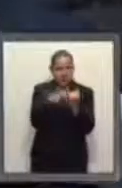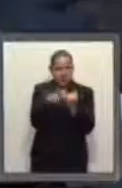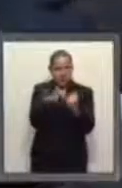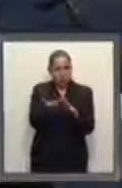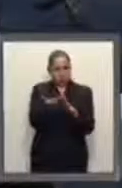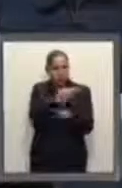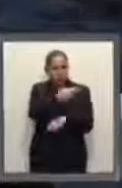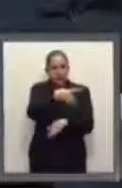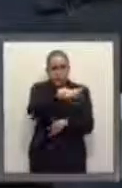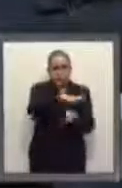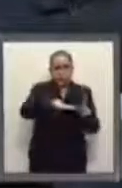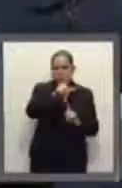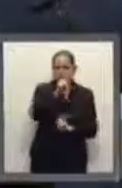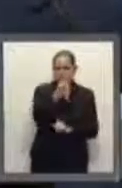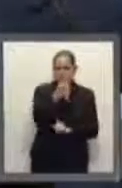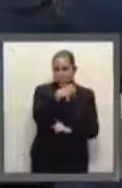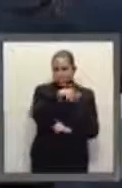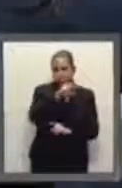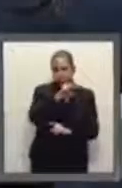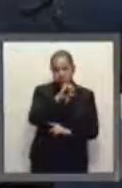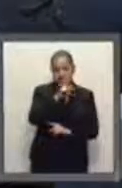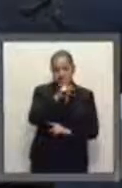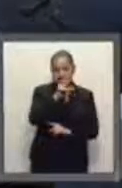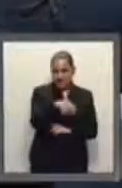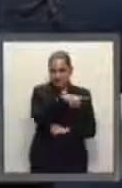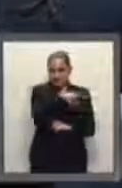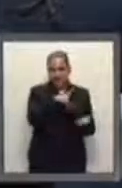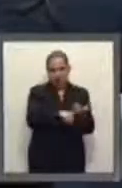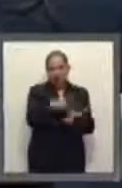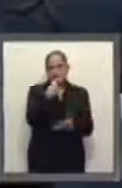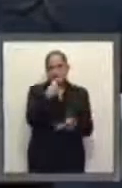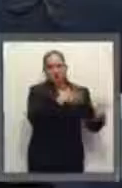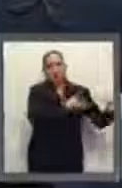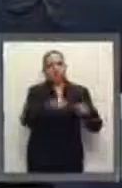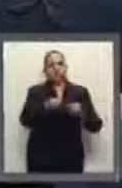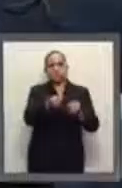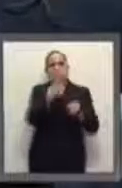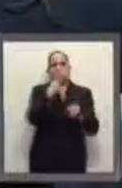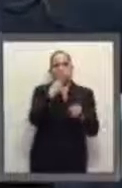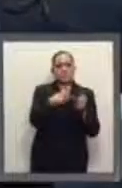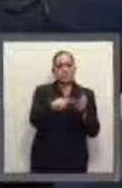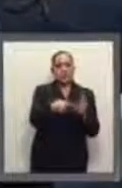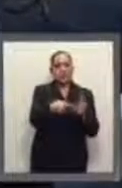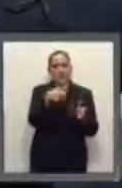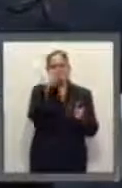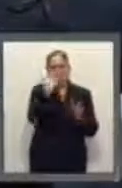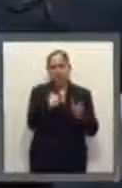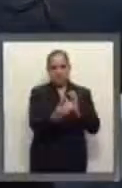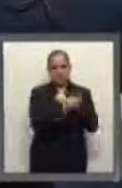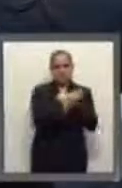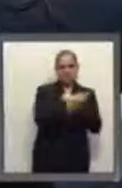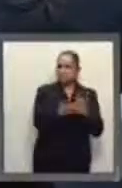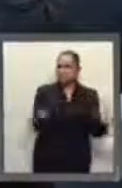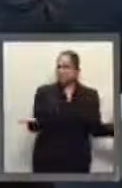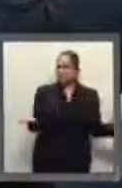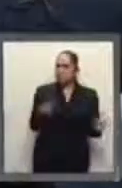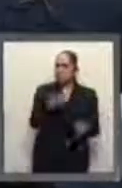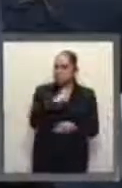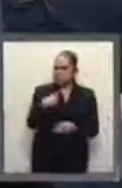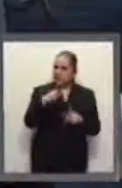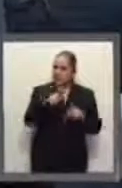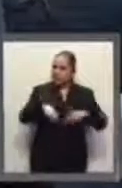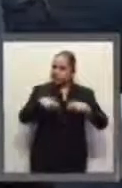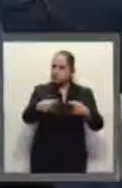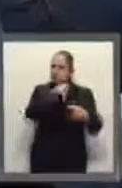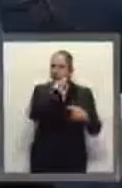la colonia 20 de noviembre en Nochixtlán. En Morena sabemos que es una necesidad dar a todas las niñas y niños adolescentes